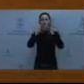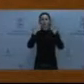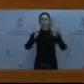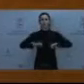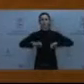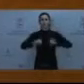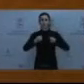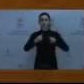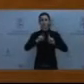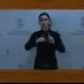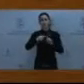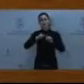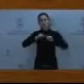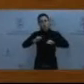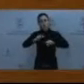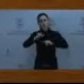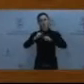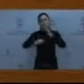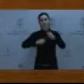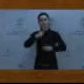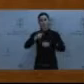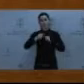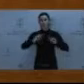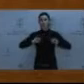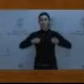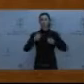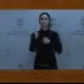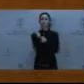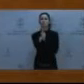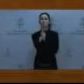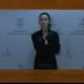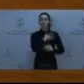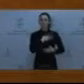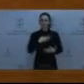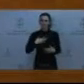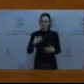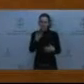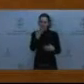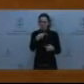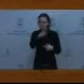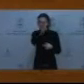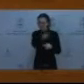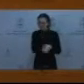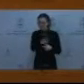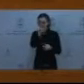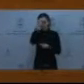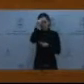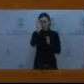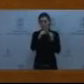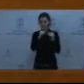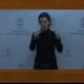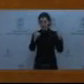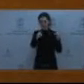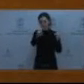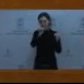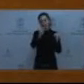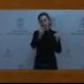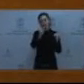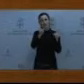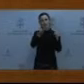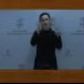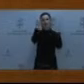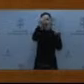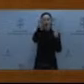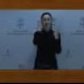respectivas familias. Y por ello yo le quiero comenzar preguntando si usted considera que existe esa igualdad entre los alumnos